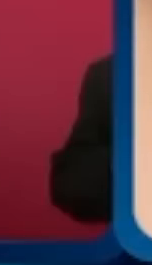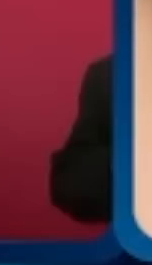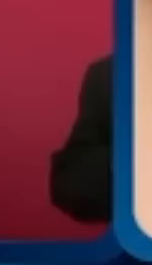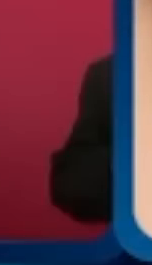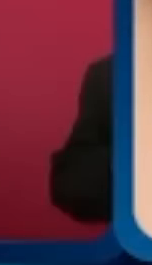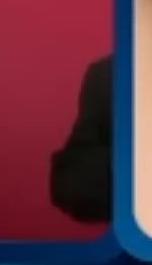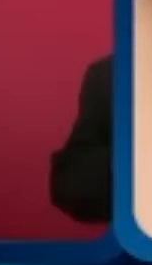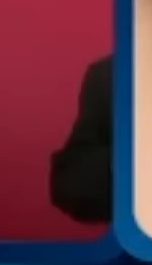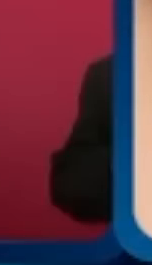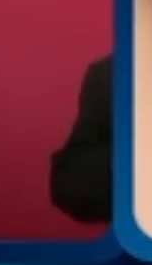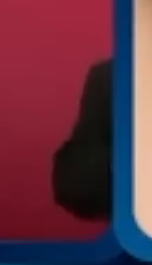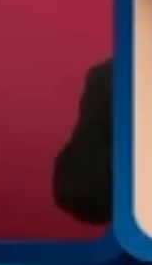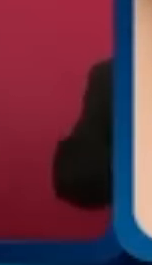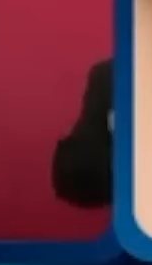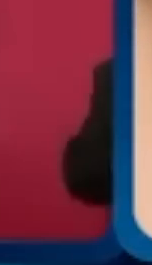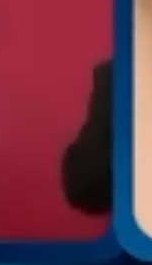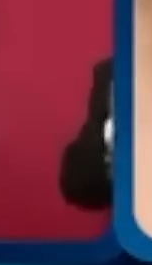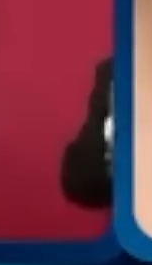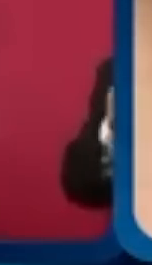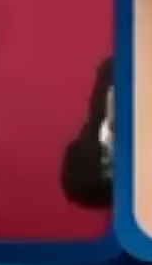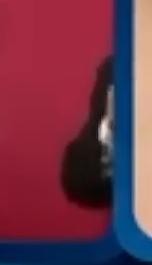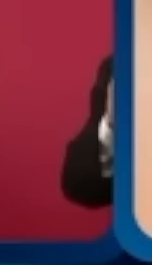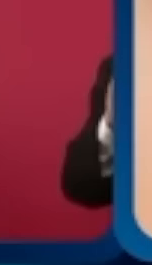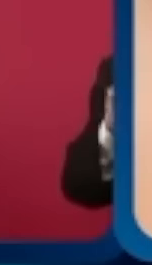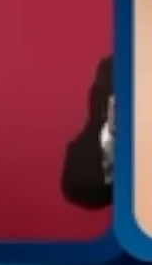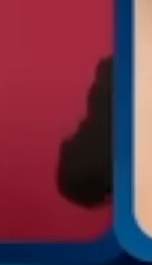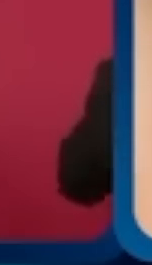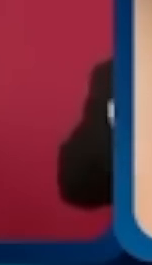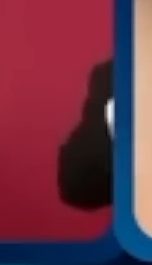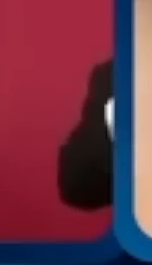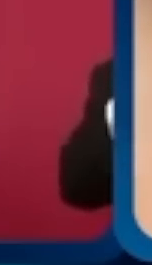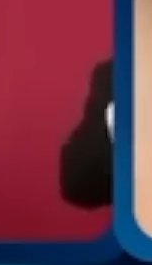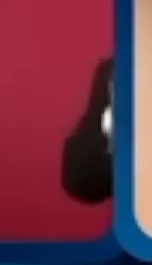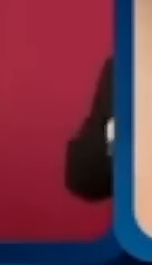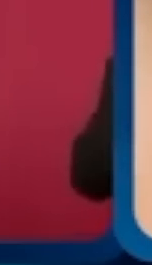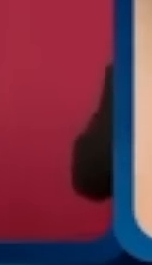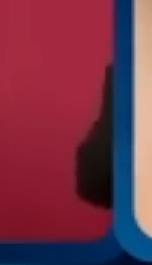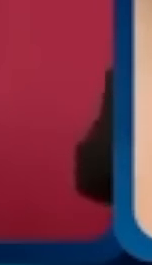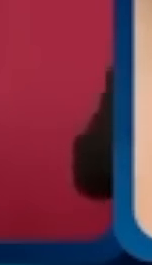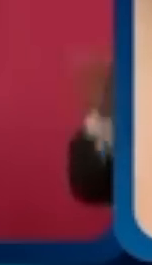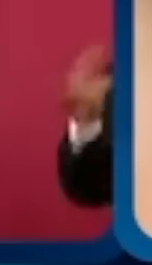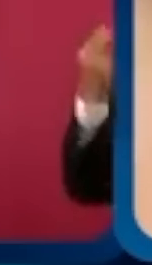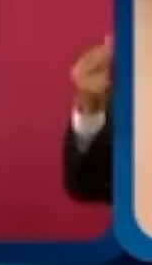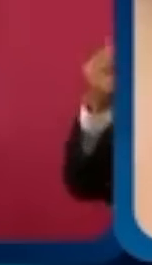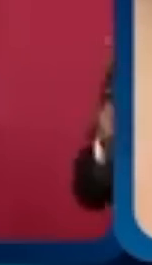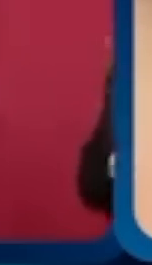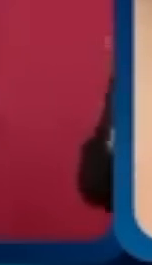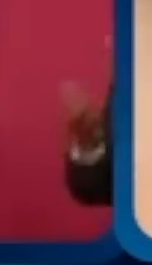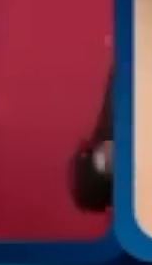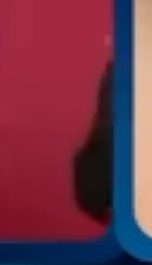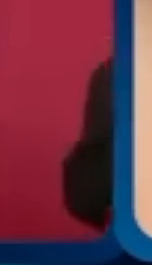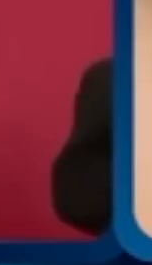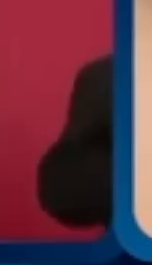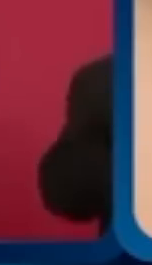comentarios qué opinas al respecto de toda esta información que estuvimos platicando el día de hoy es evidente se van a intensificar los golpeteos en contra el